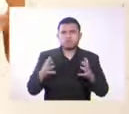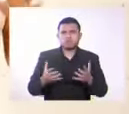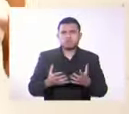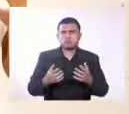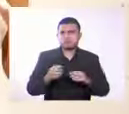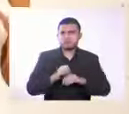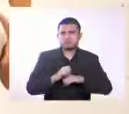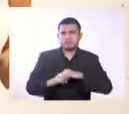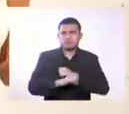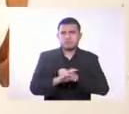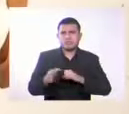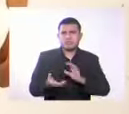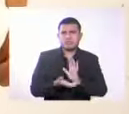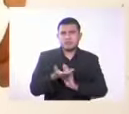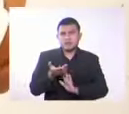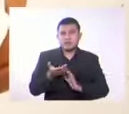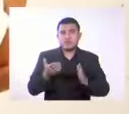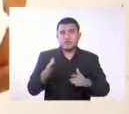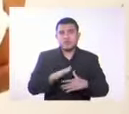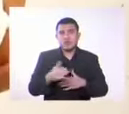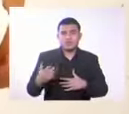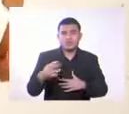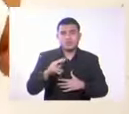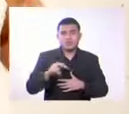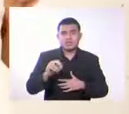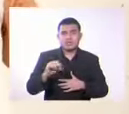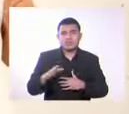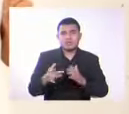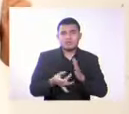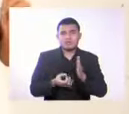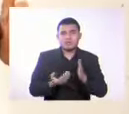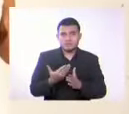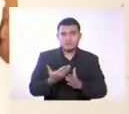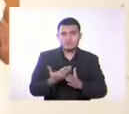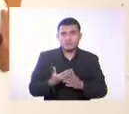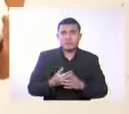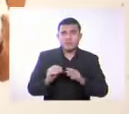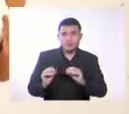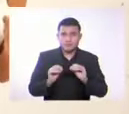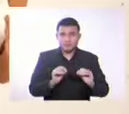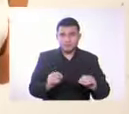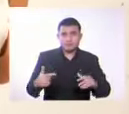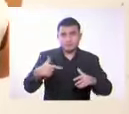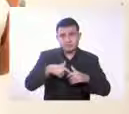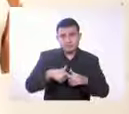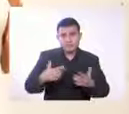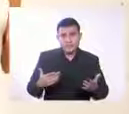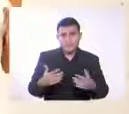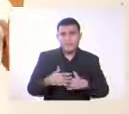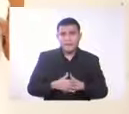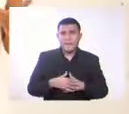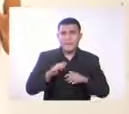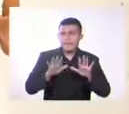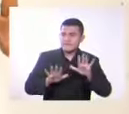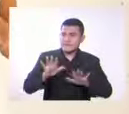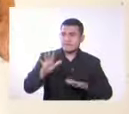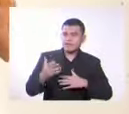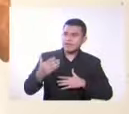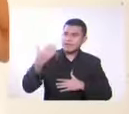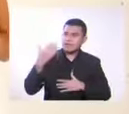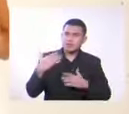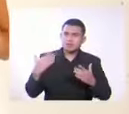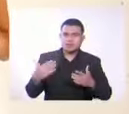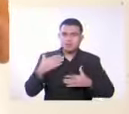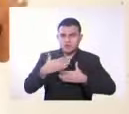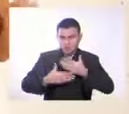desarrollos bastante avanzados con el uso de la nanotecnología en aplicaciones petroleras. Y desde hace más o menos 15 años, muchos de los procesos